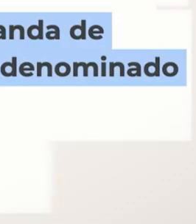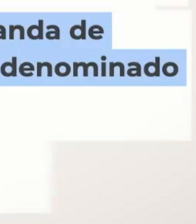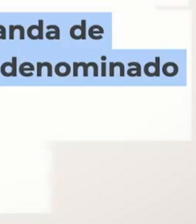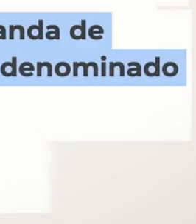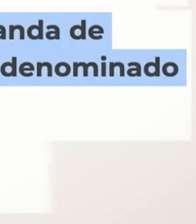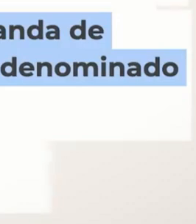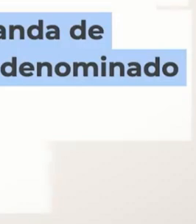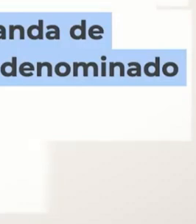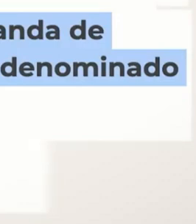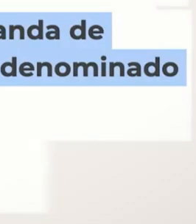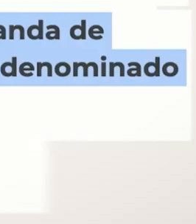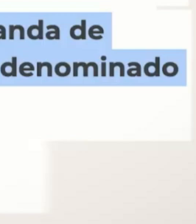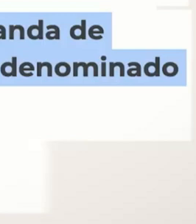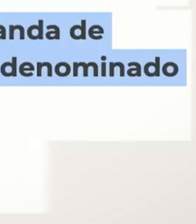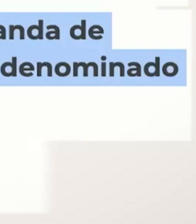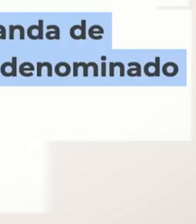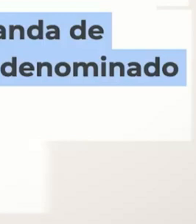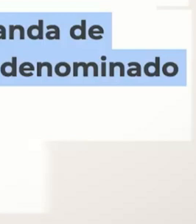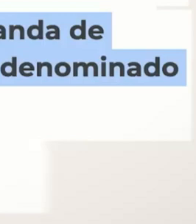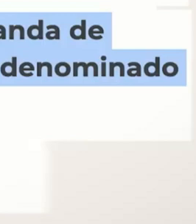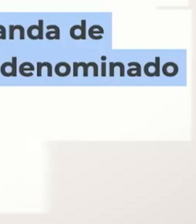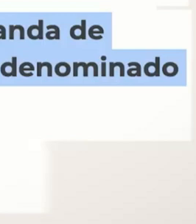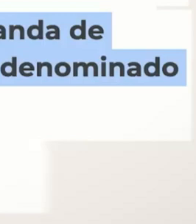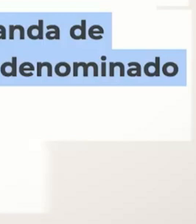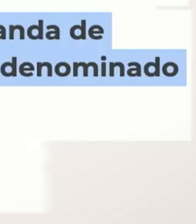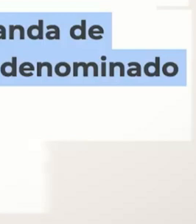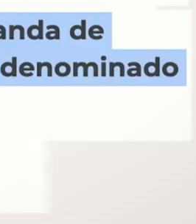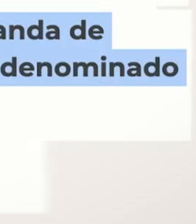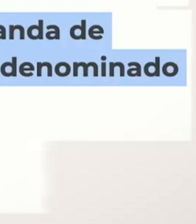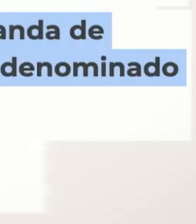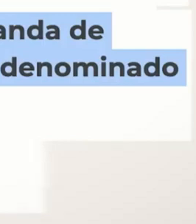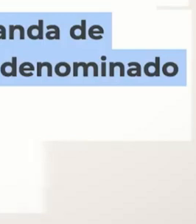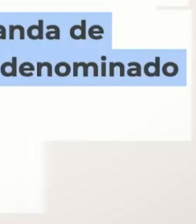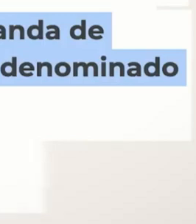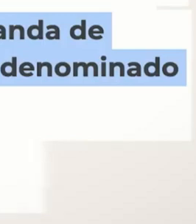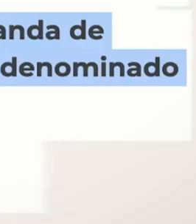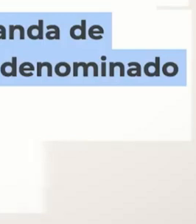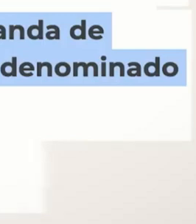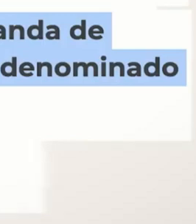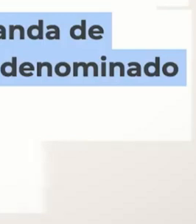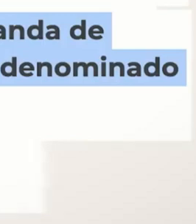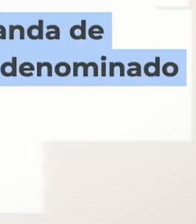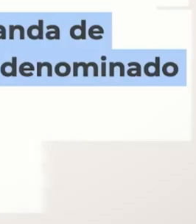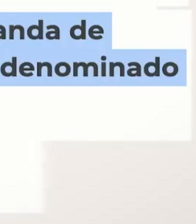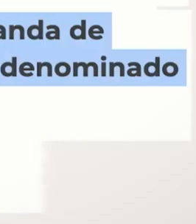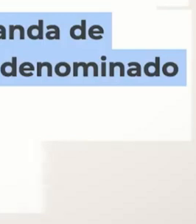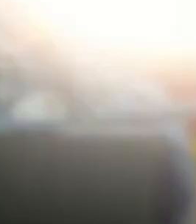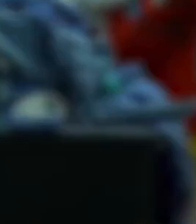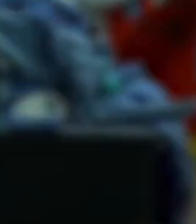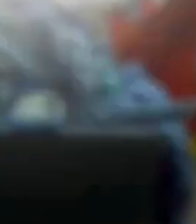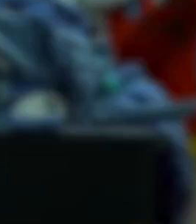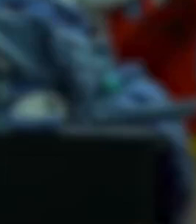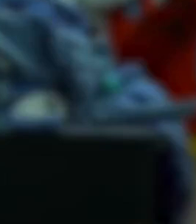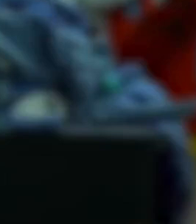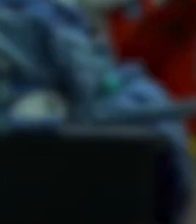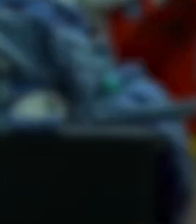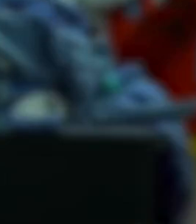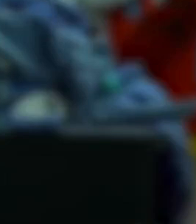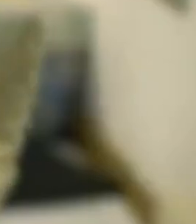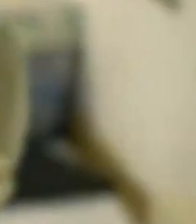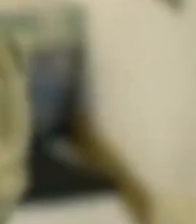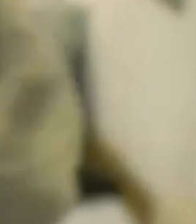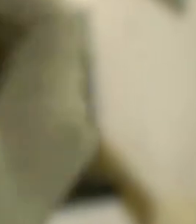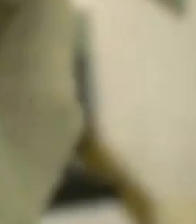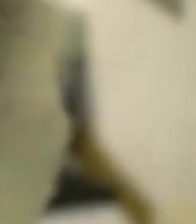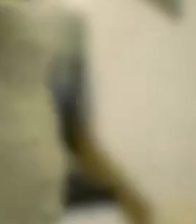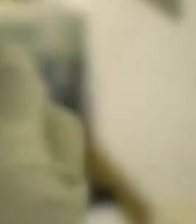Nacional de Vacunación contra el virus SARS-CoV-2 para la prevención de COVID-19 en México. Además, la Secretaría de Salud